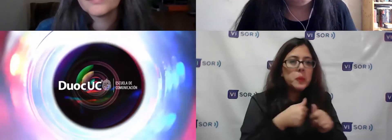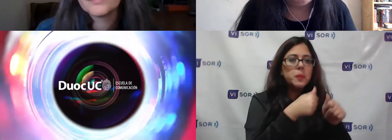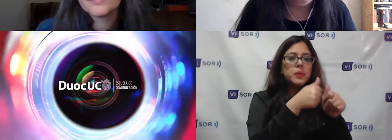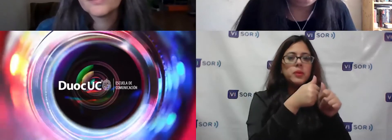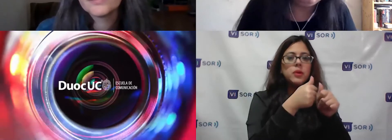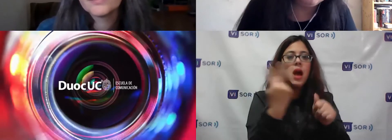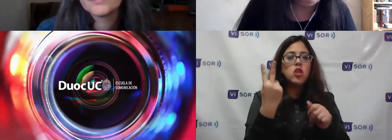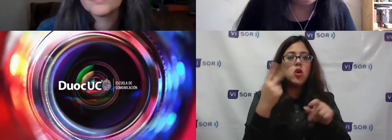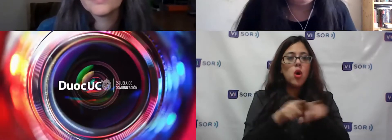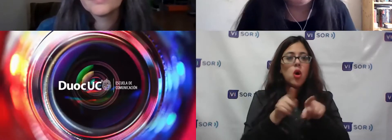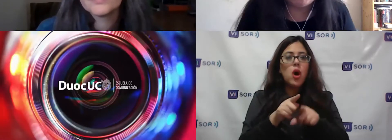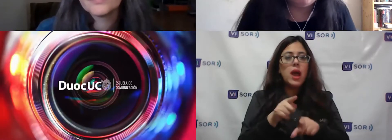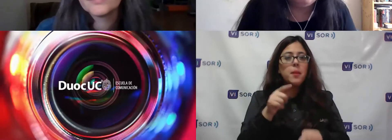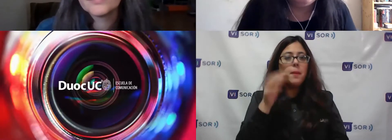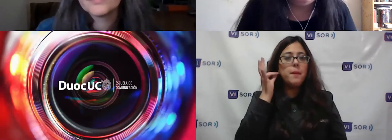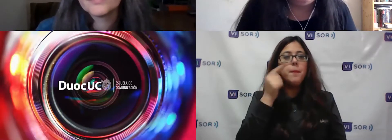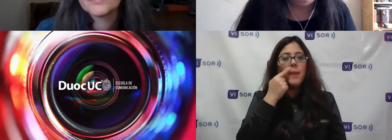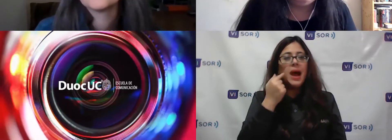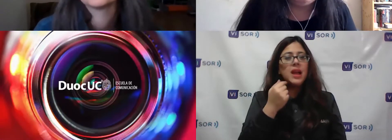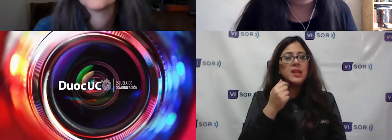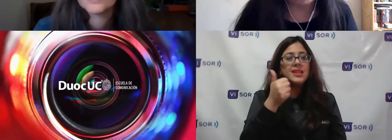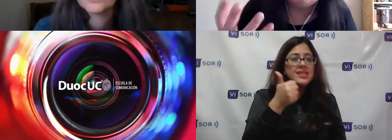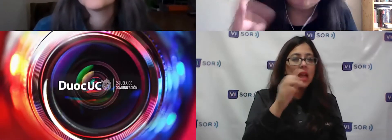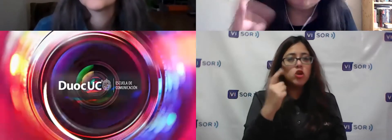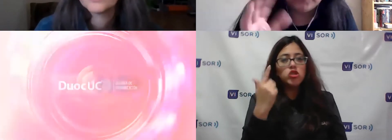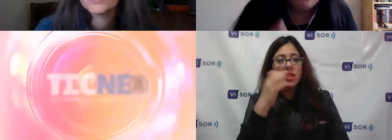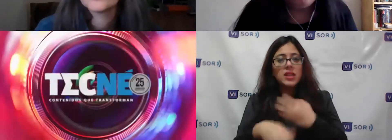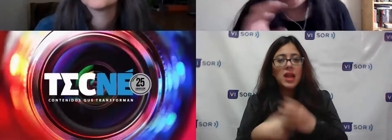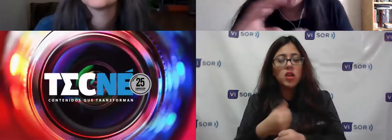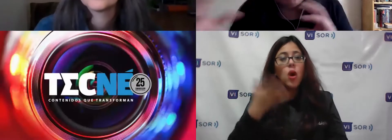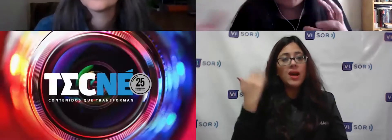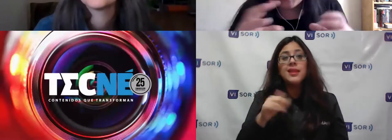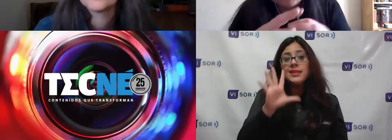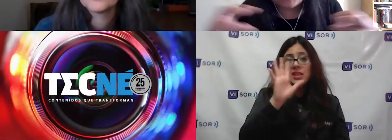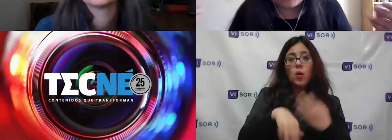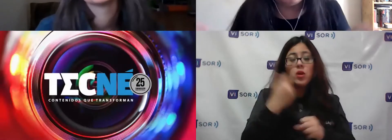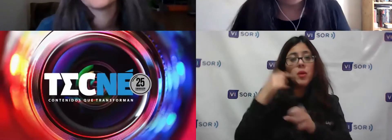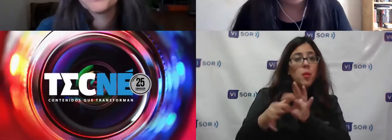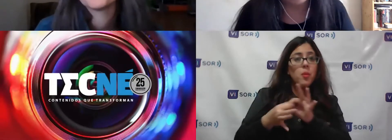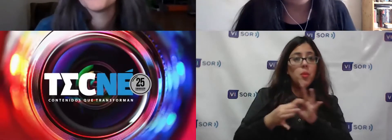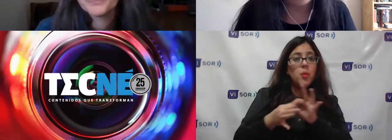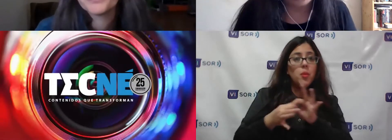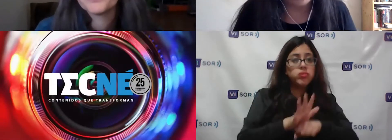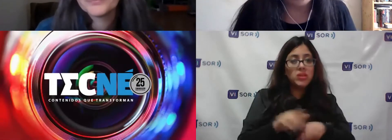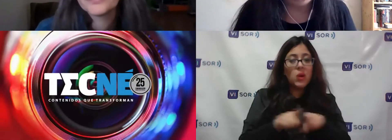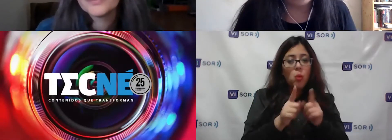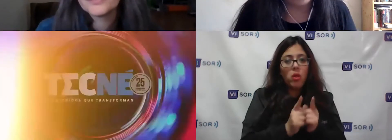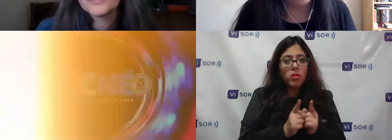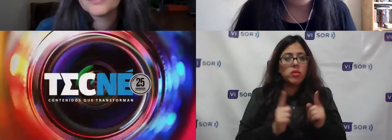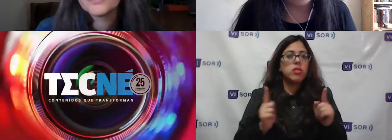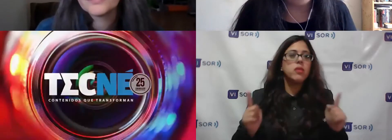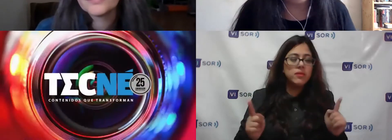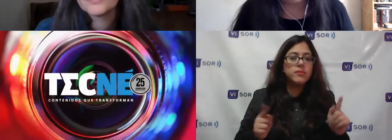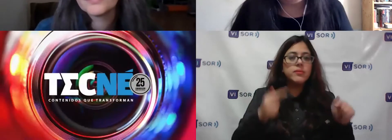de cálculo y yo en total unos 67 años era de 5 pero con la pandemia se alargó digamos y claro